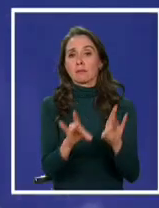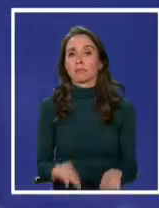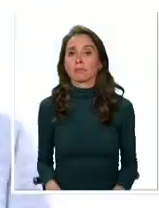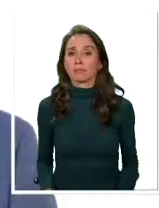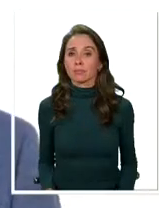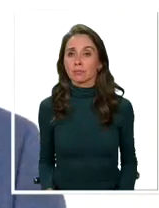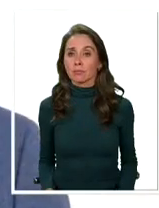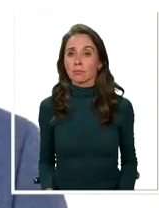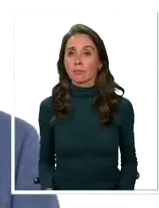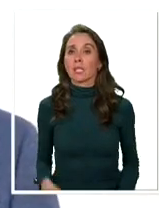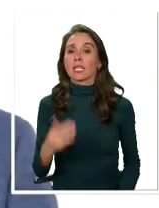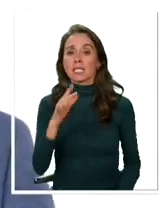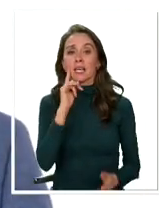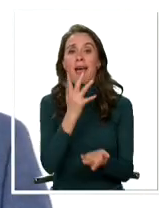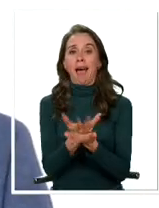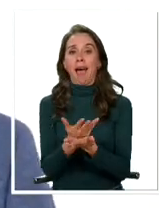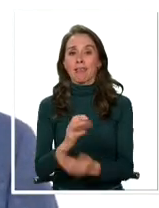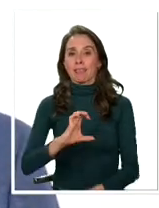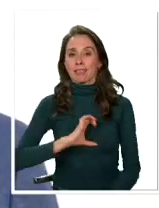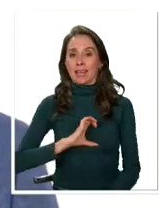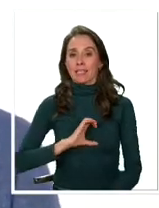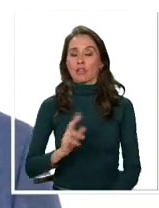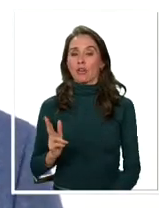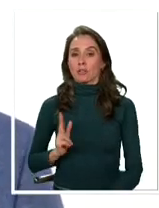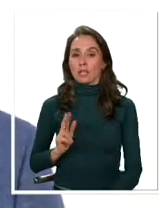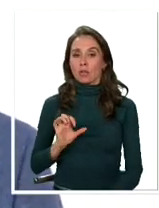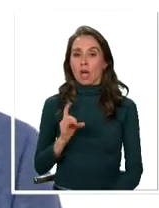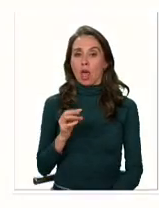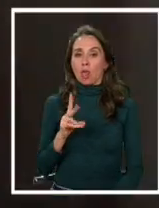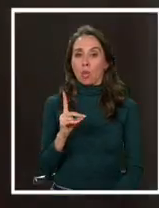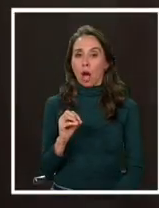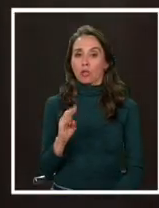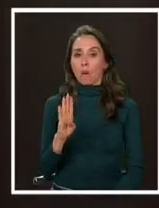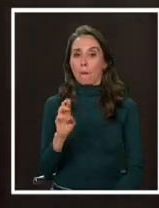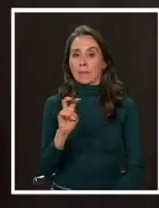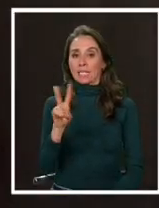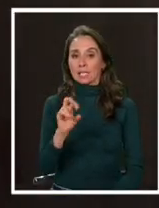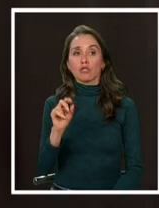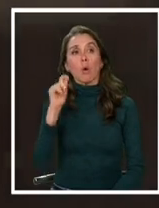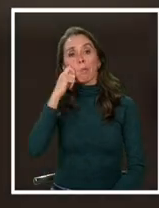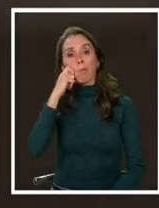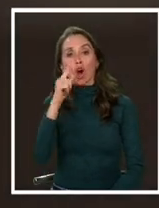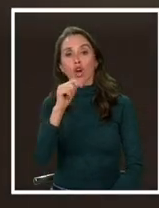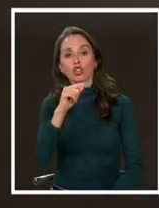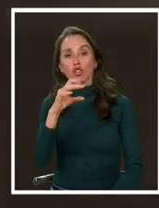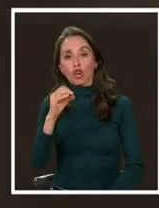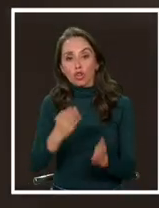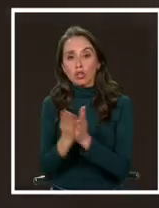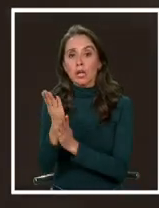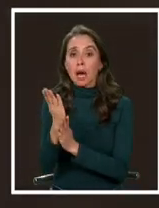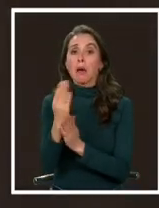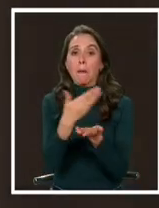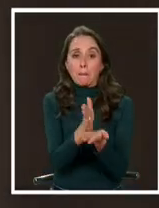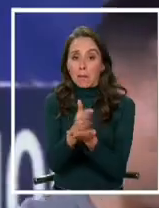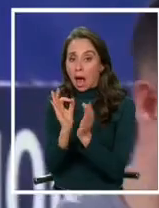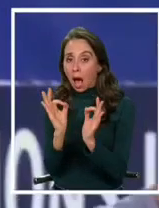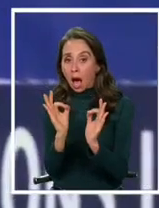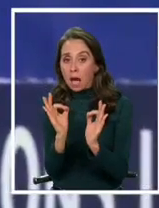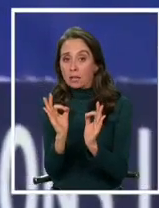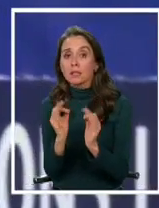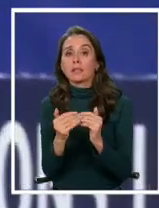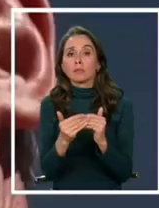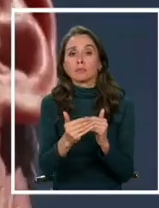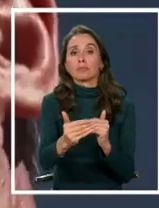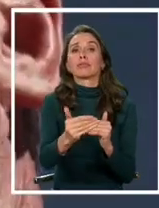selección ya tenemos técnico es el señor Eduardo verizo el toto ya está ideando su plan comenzó a trazar líneas de lo que será su